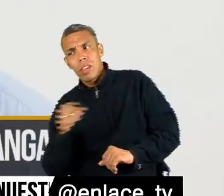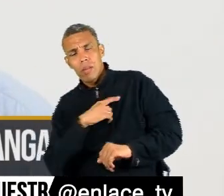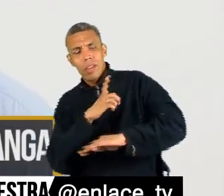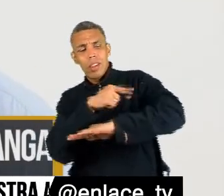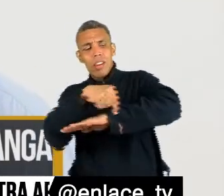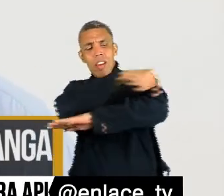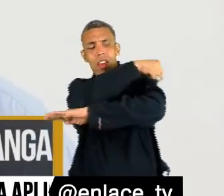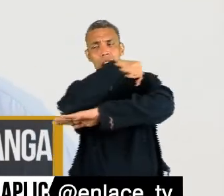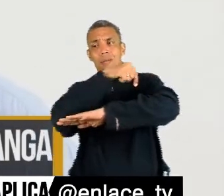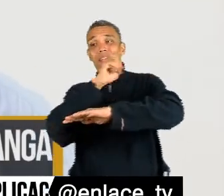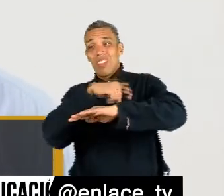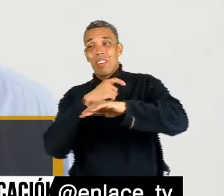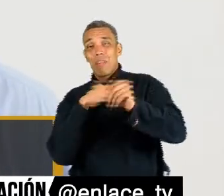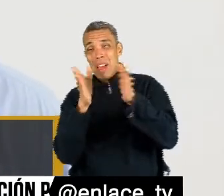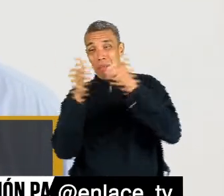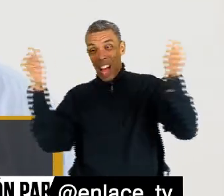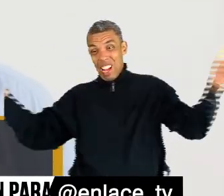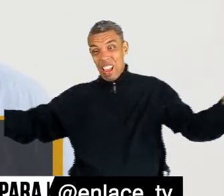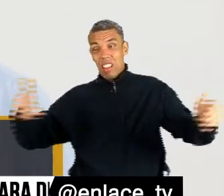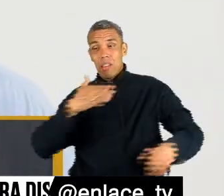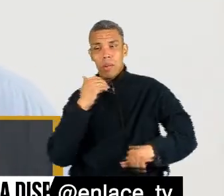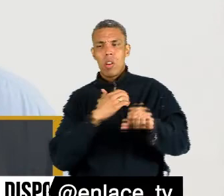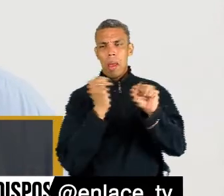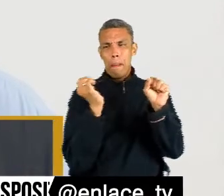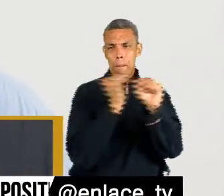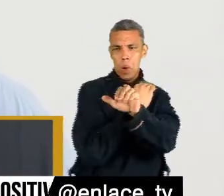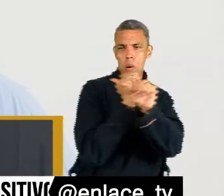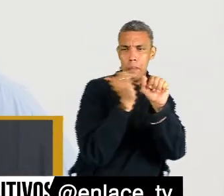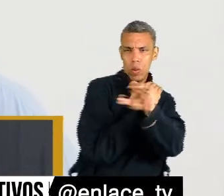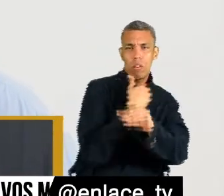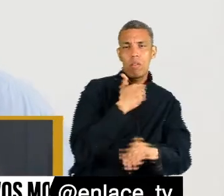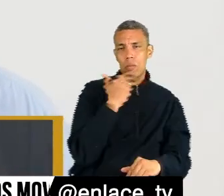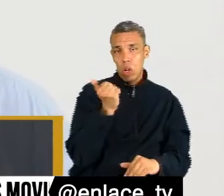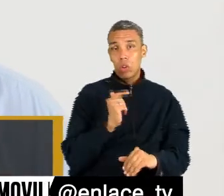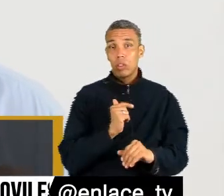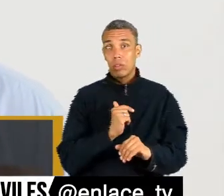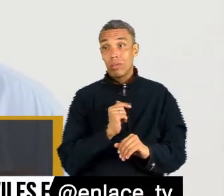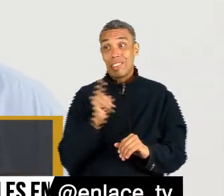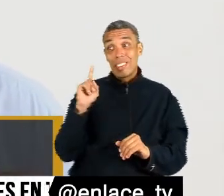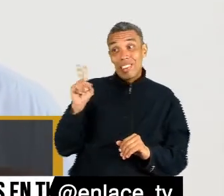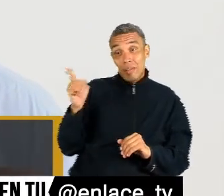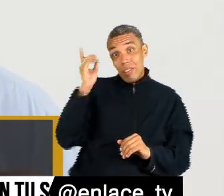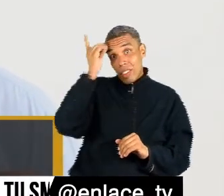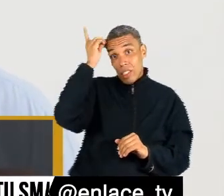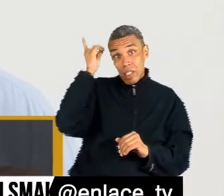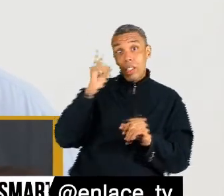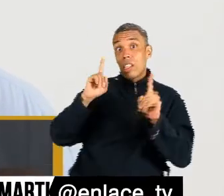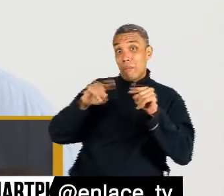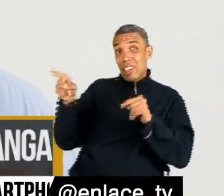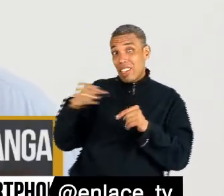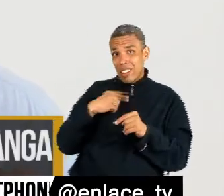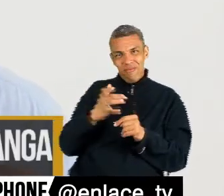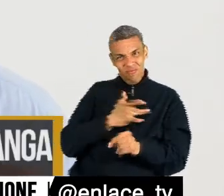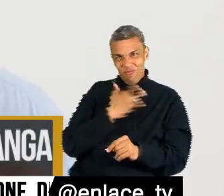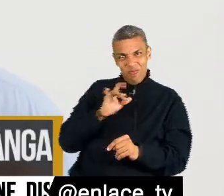ahí compartimos igualmente con el señor alcalde de Barranca Bermeja esa inquietud, y vamos a